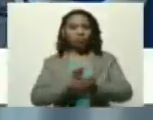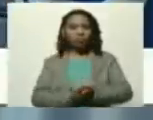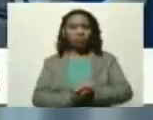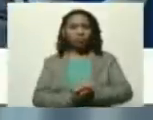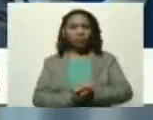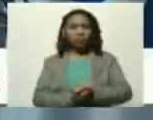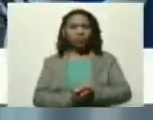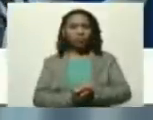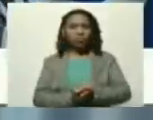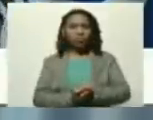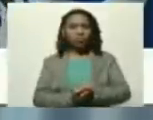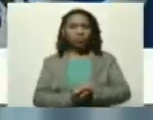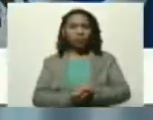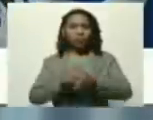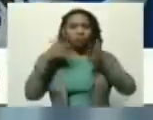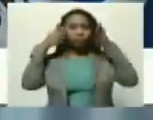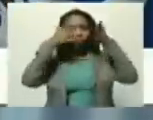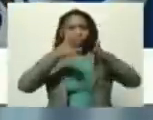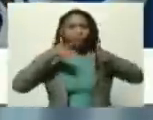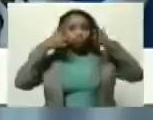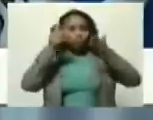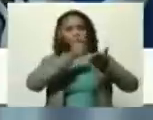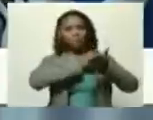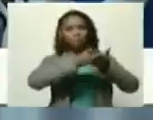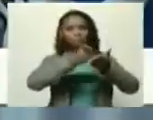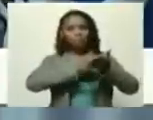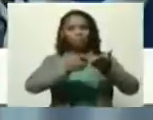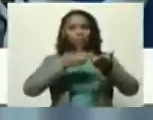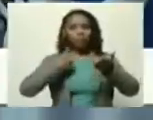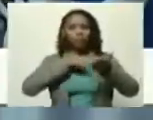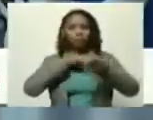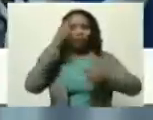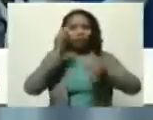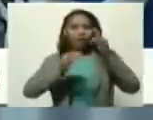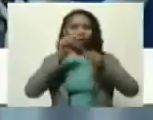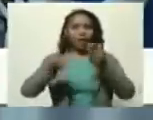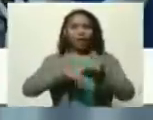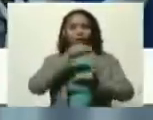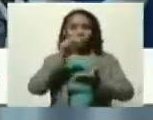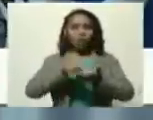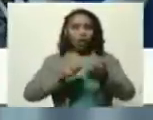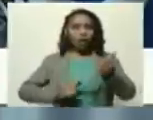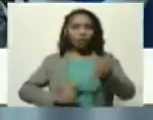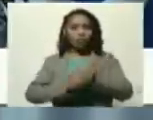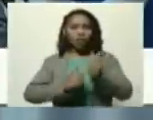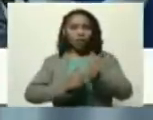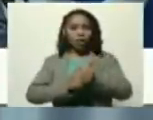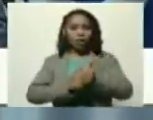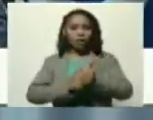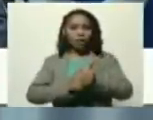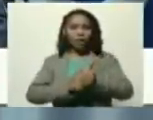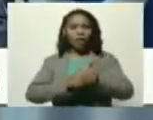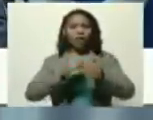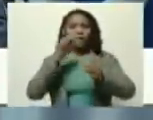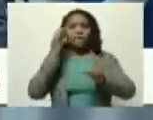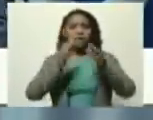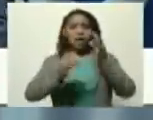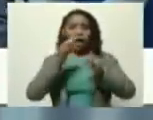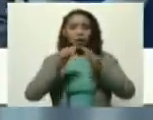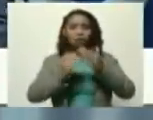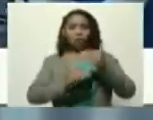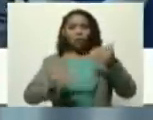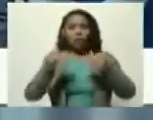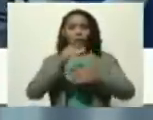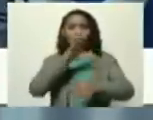la orientación por escrito a nuestros fiscales nacionales, auxiliares, provisorios, fiscales superiores,